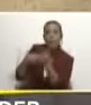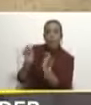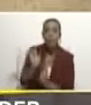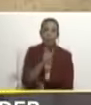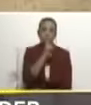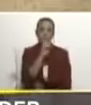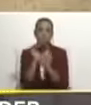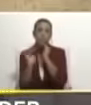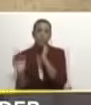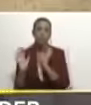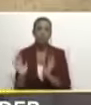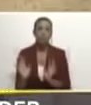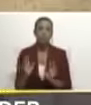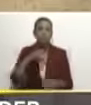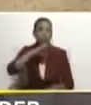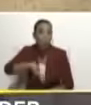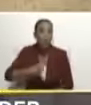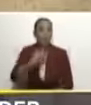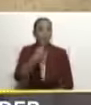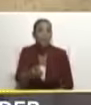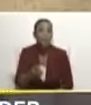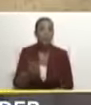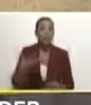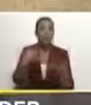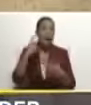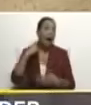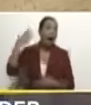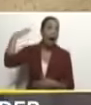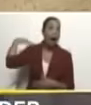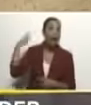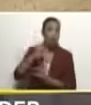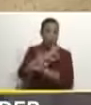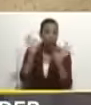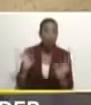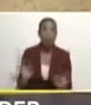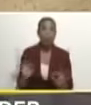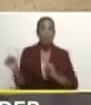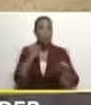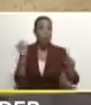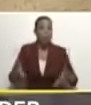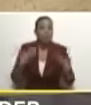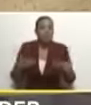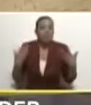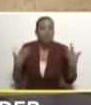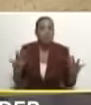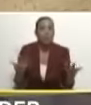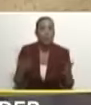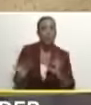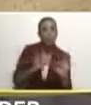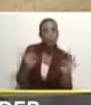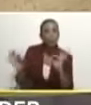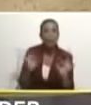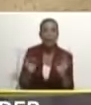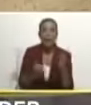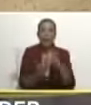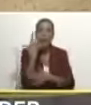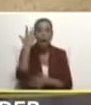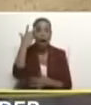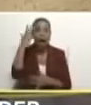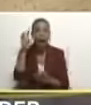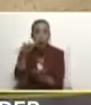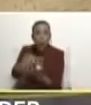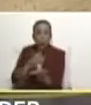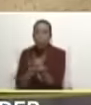En buena parte los historiadores dicen que eso fue una de las grandes motivaciones, que fue creando el